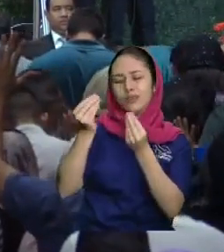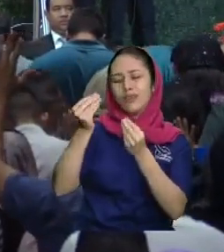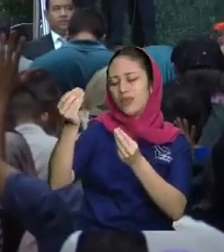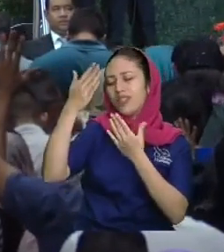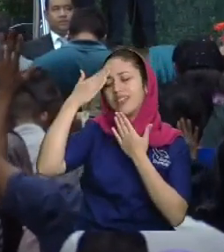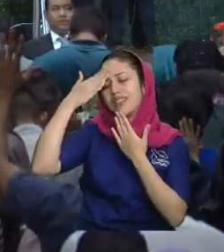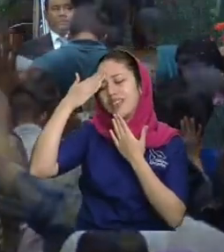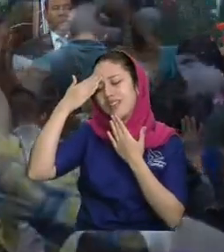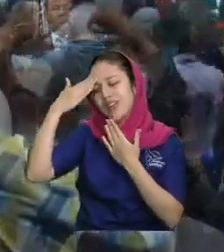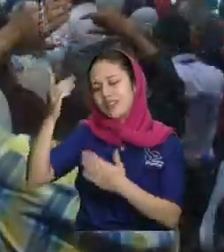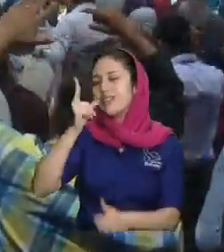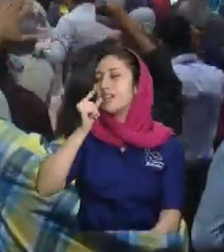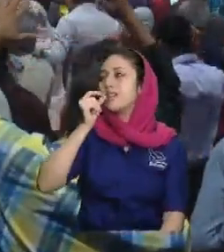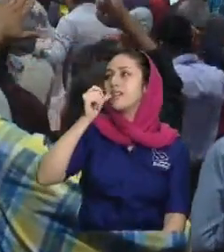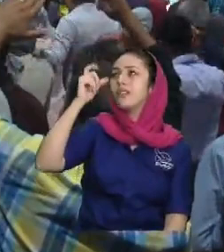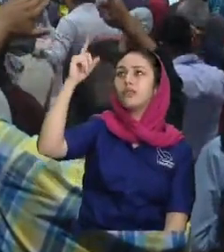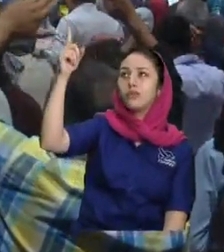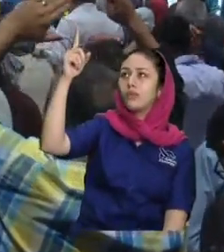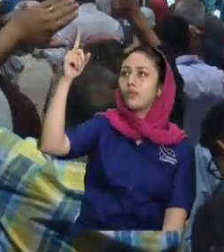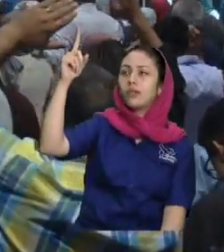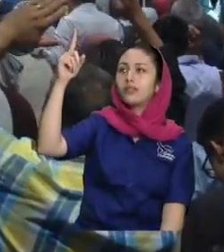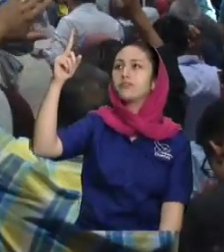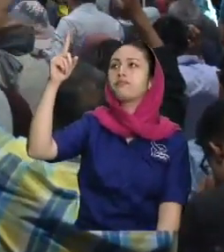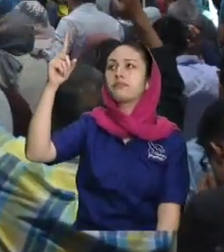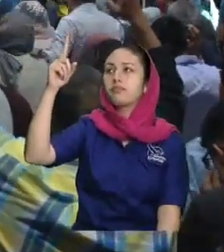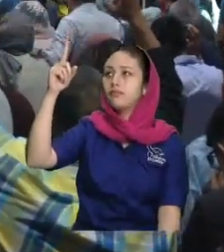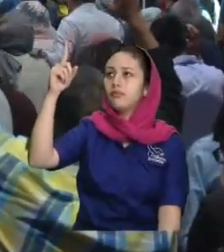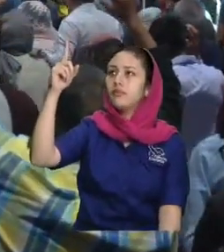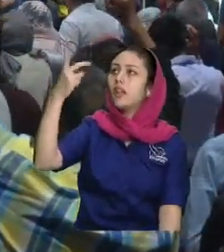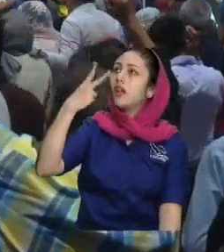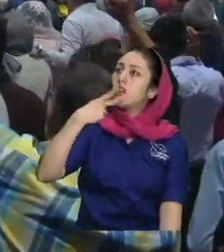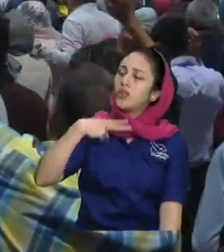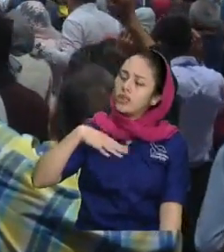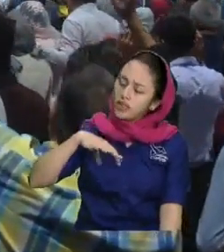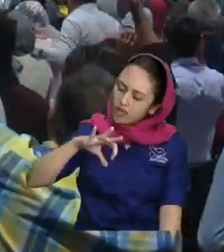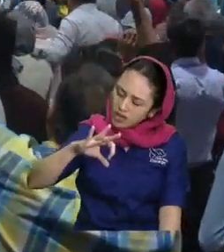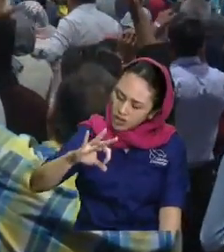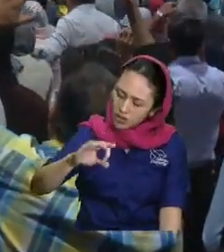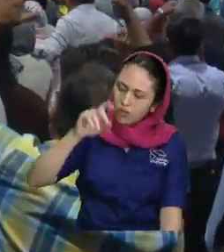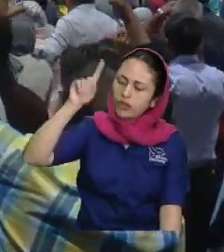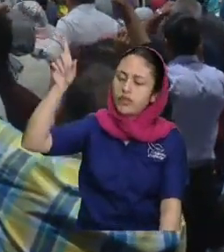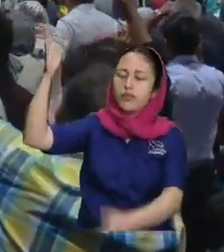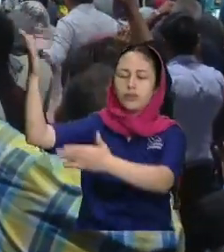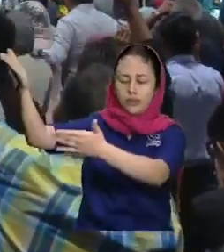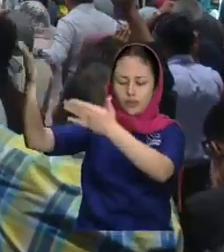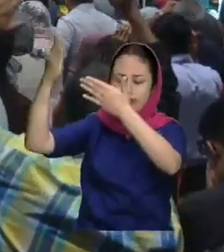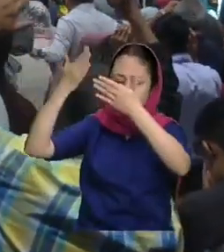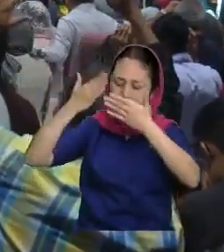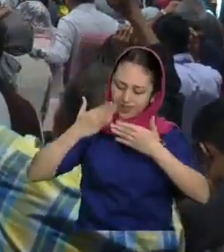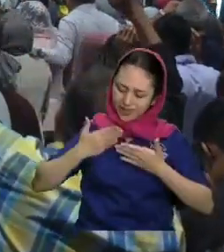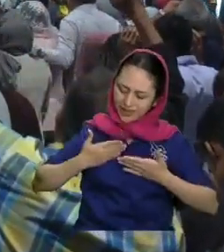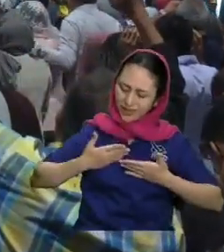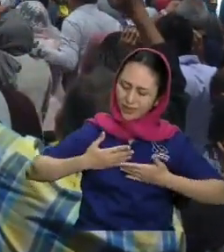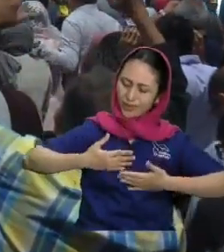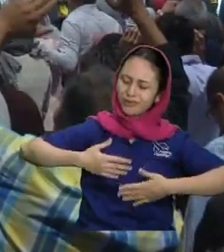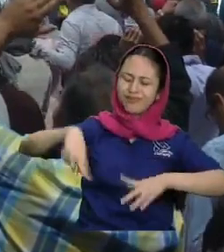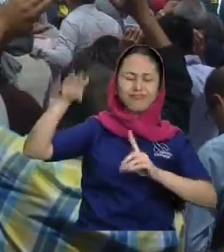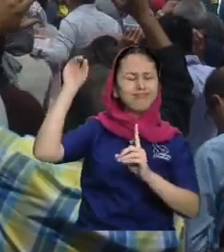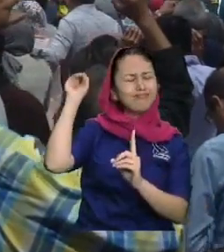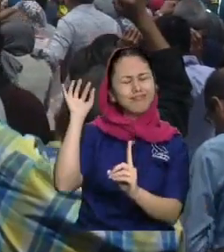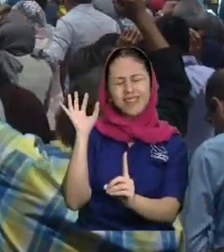Muchas gracias, Señor. Por los hijos también que me has dado. ¡Qué